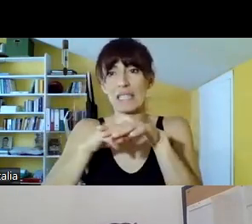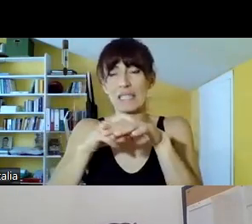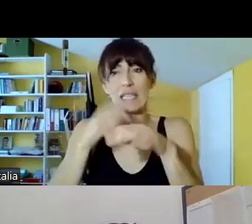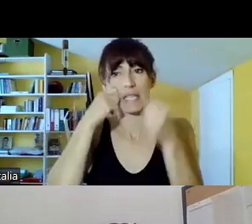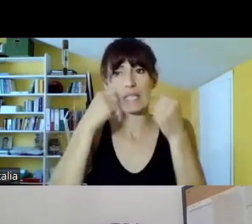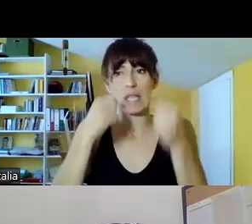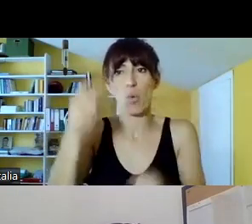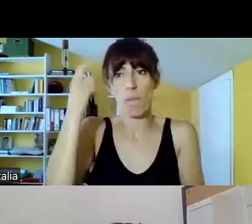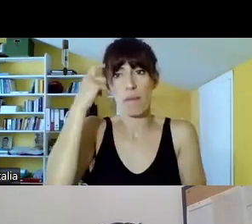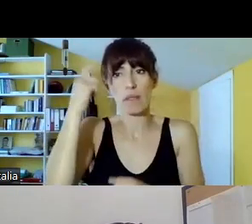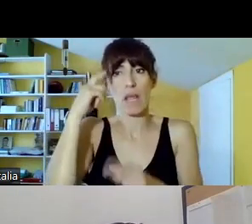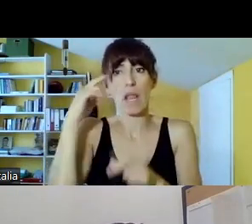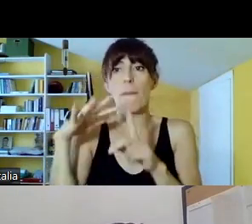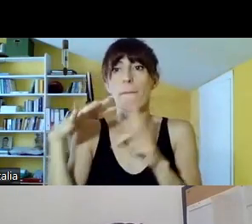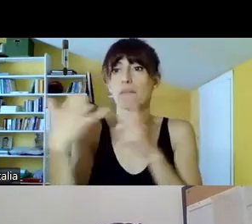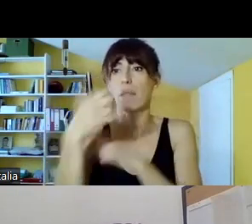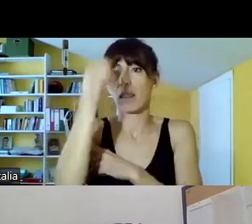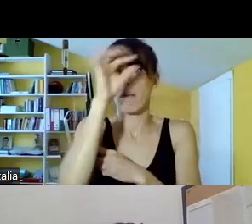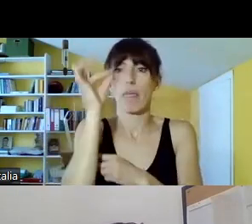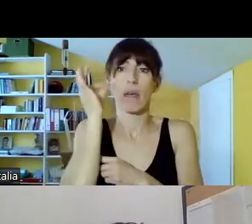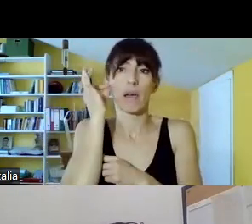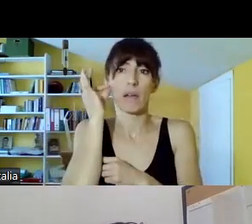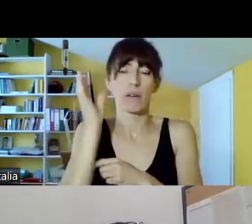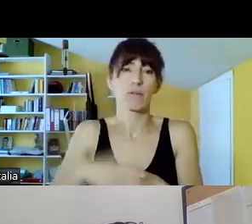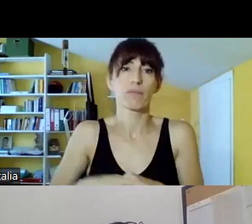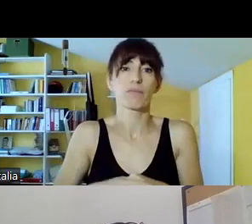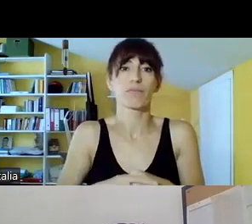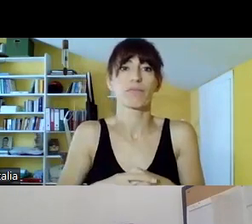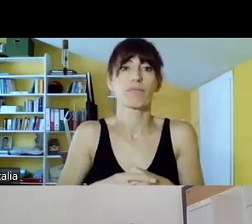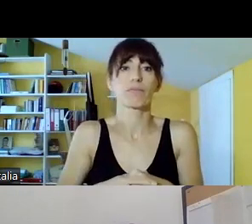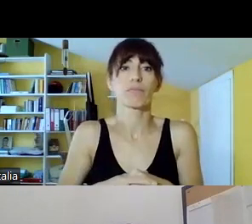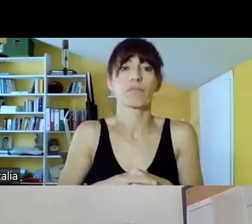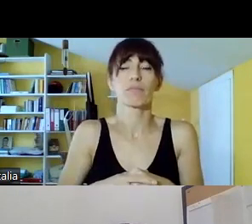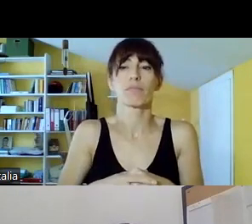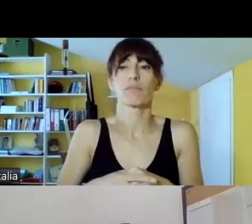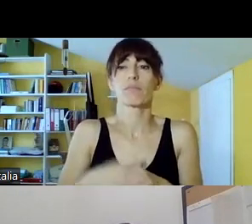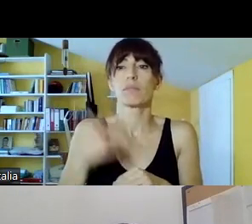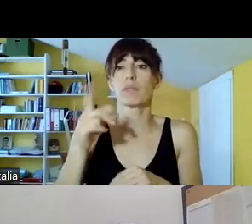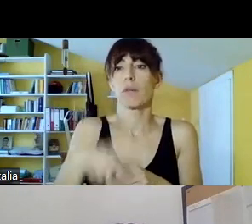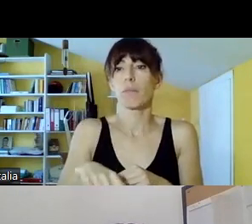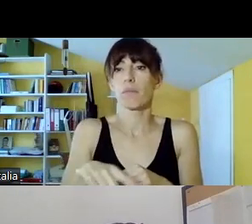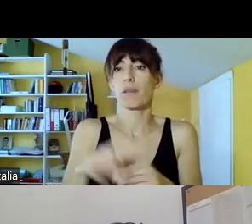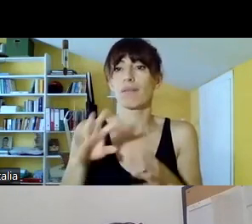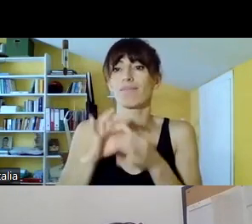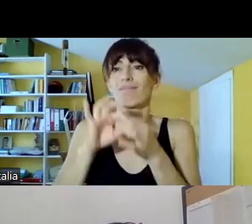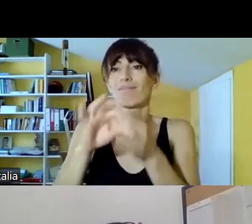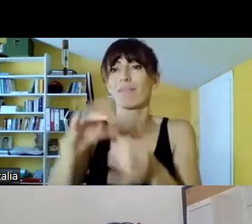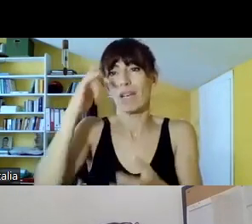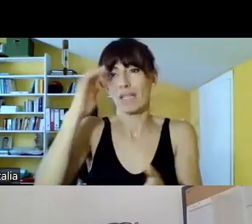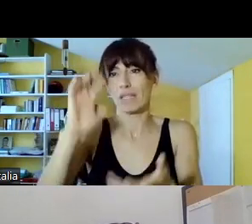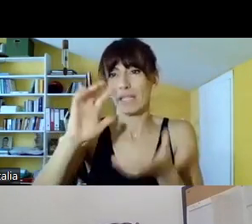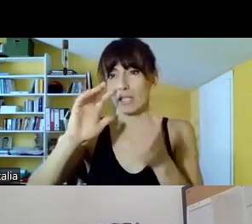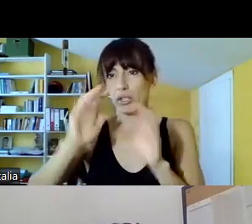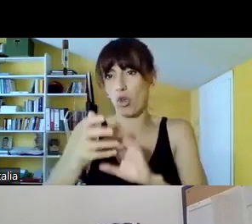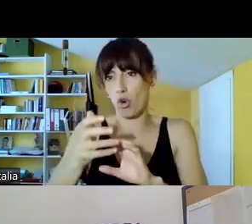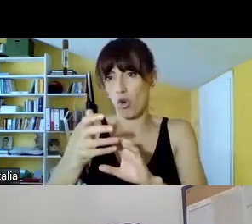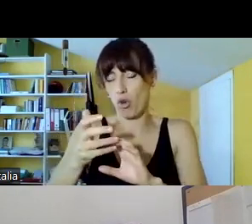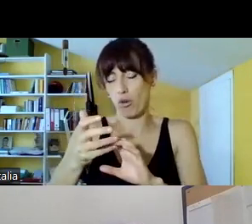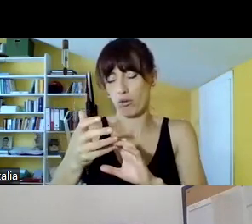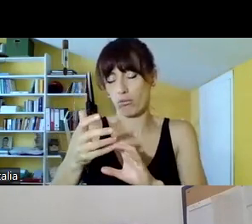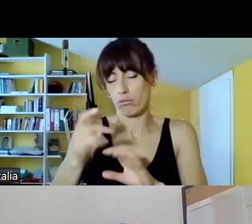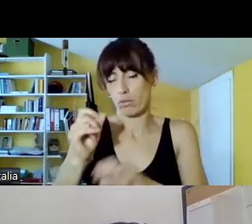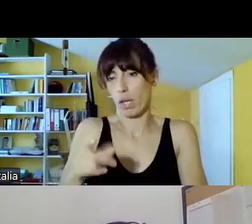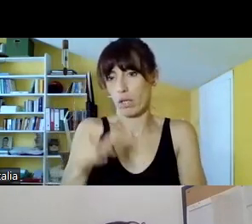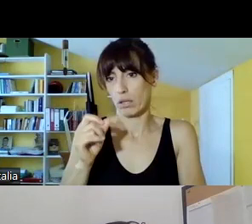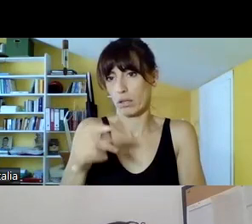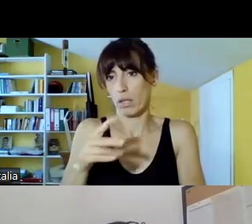una perspectiva de género. Y bueno, respecto a los trastornos mentales comunes,